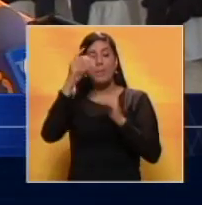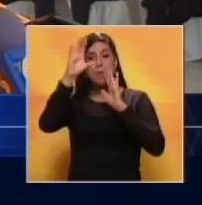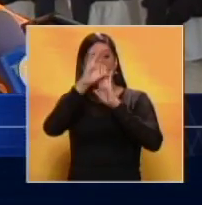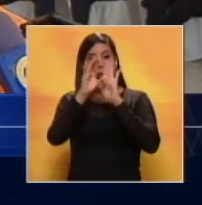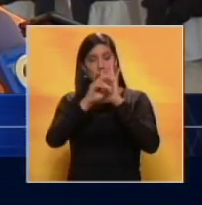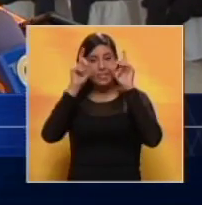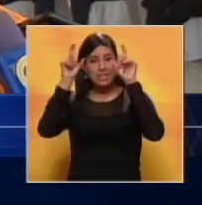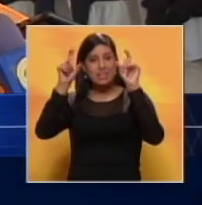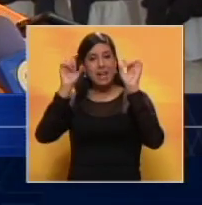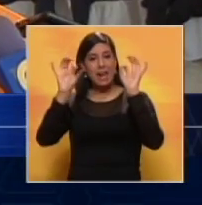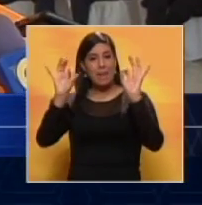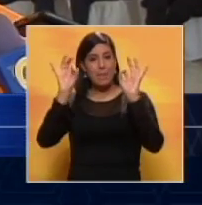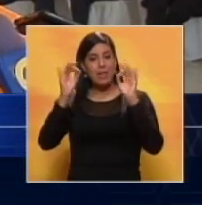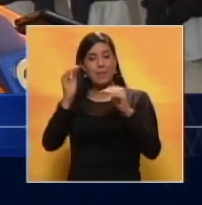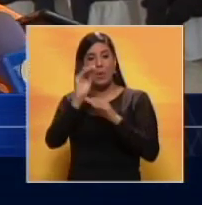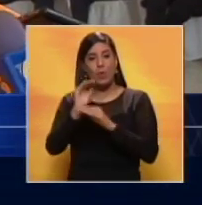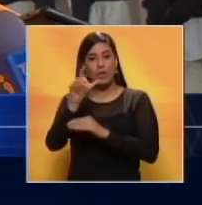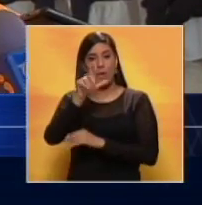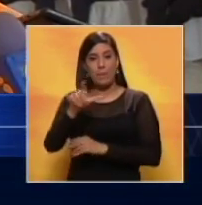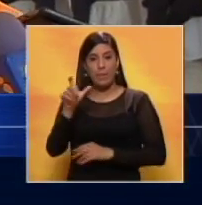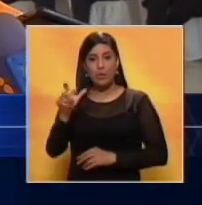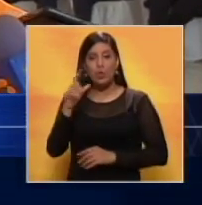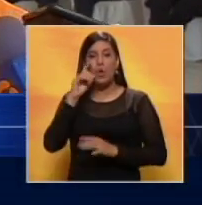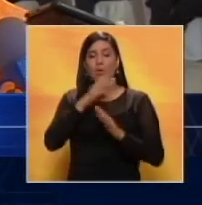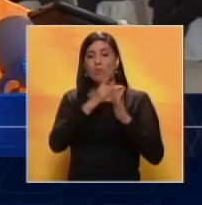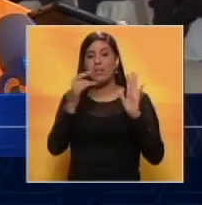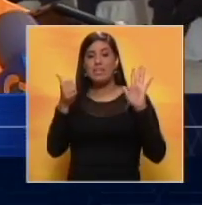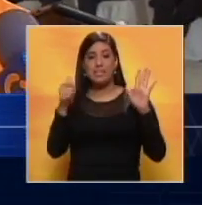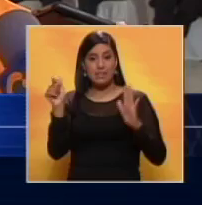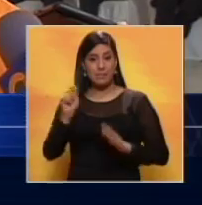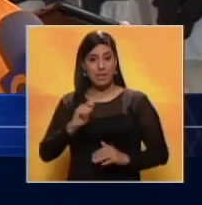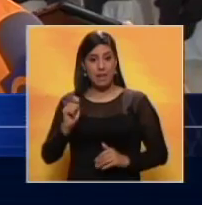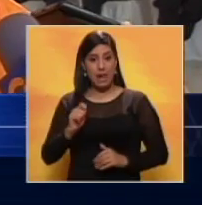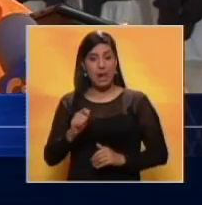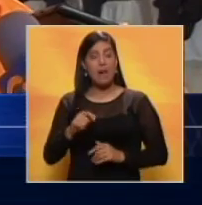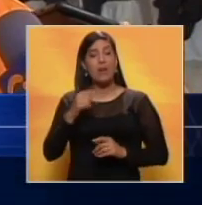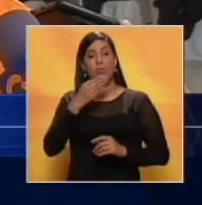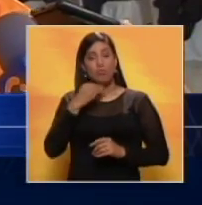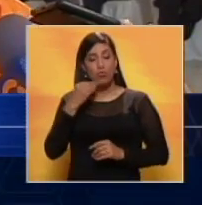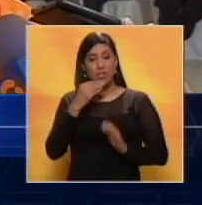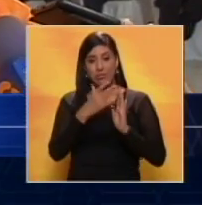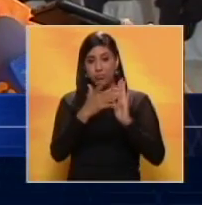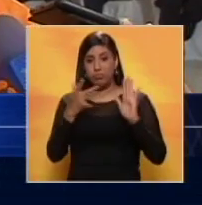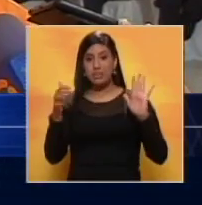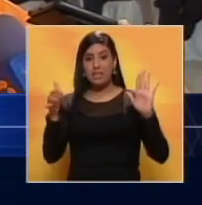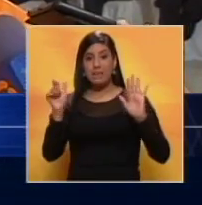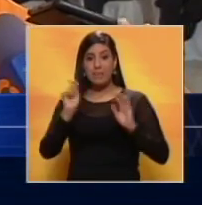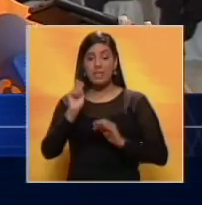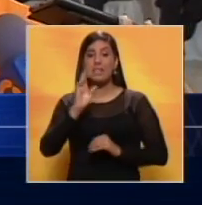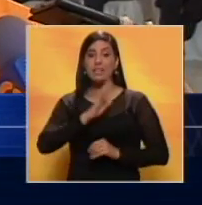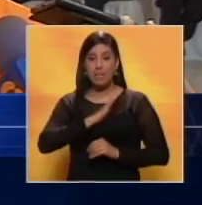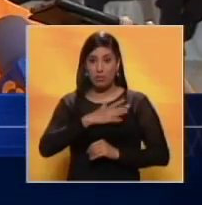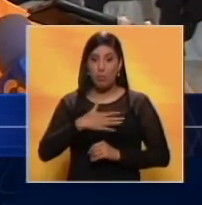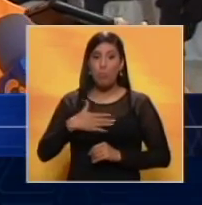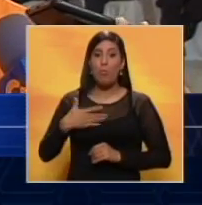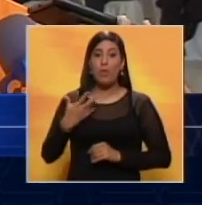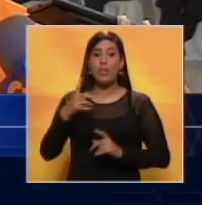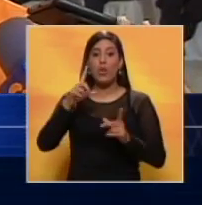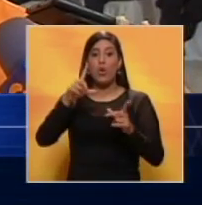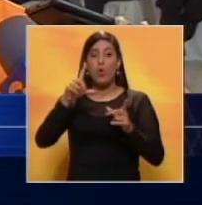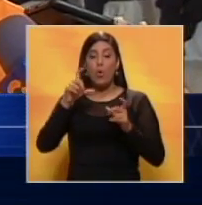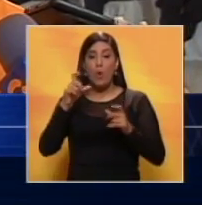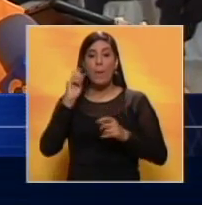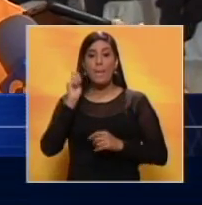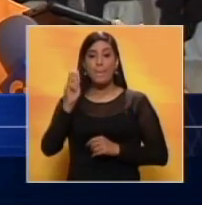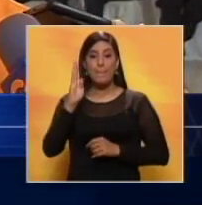de formación especial para Protección Civil con una duración de 6 meses. Estos muchachos durante esos 6 meses van a tener la posibilidad de cobrar